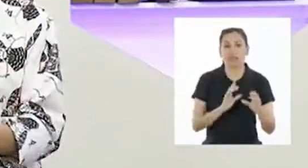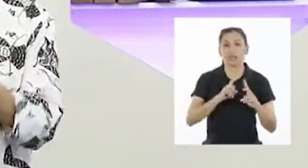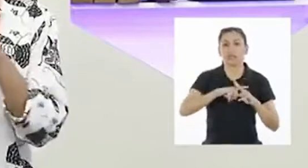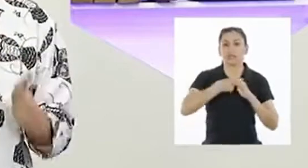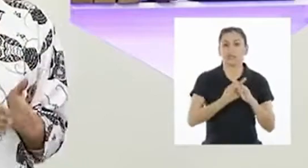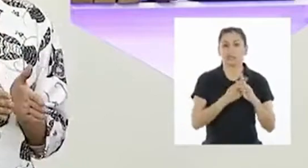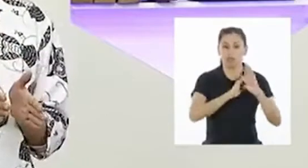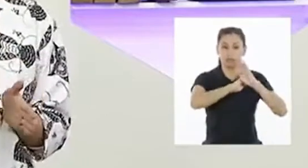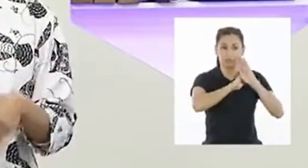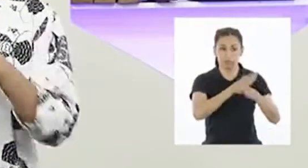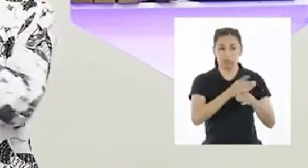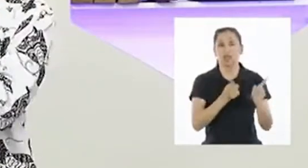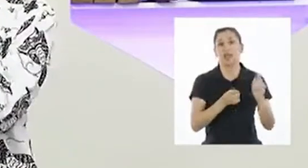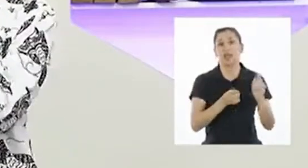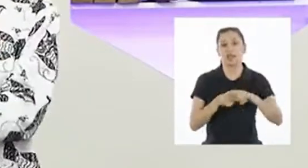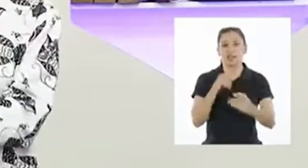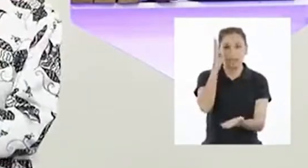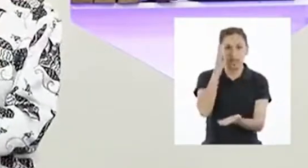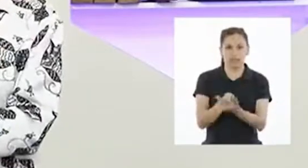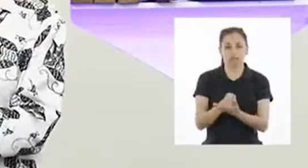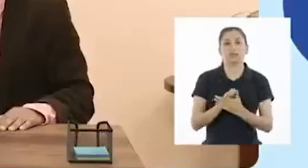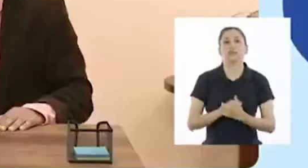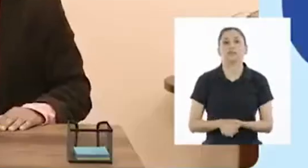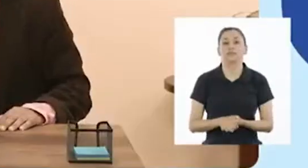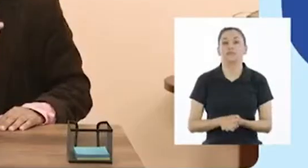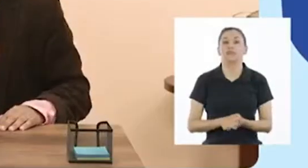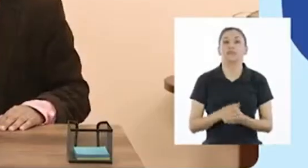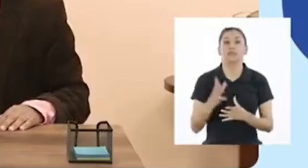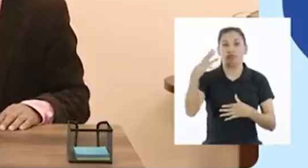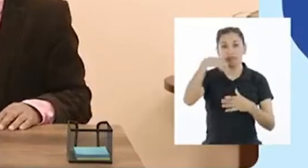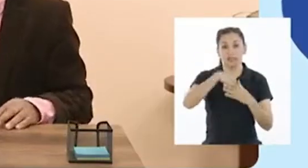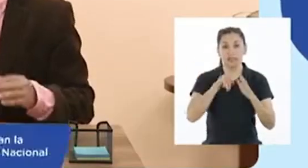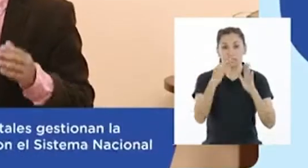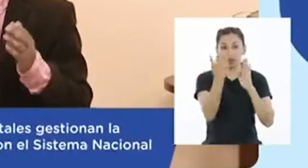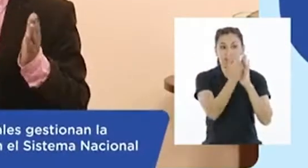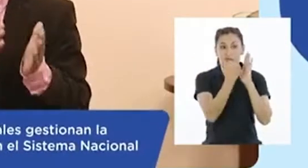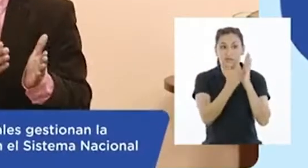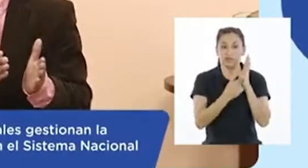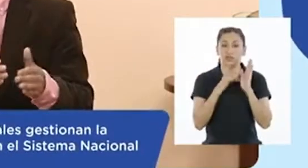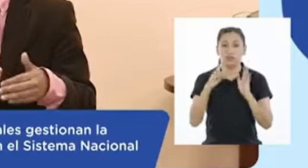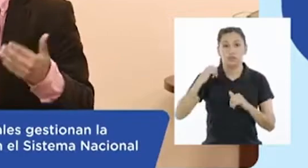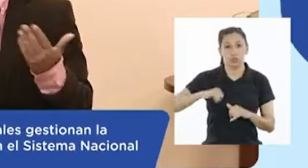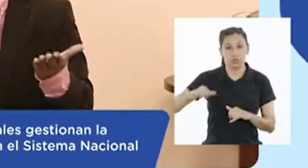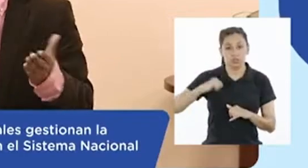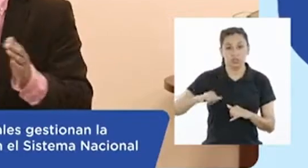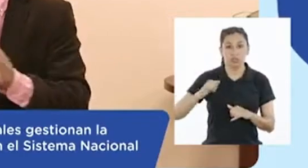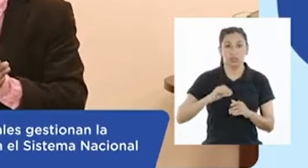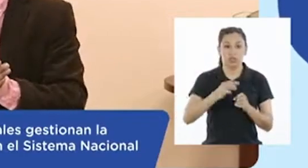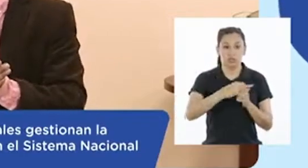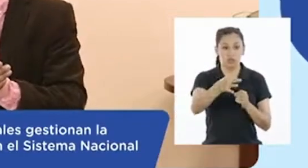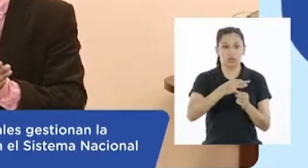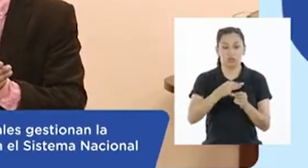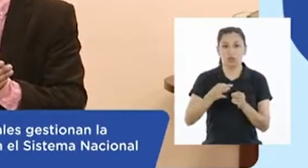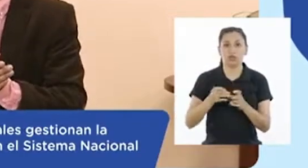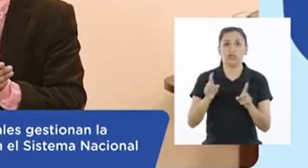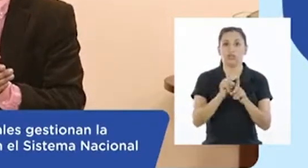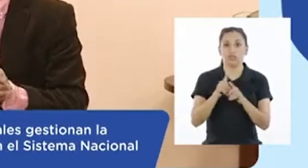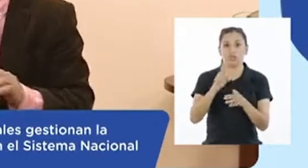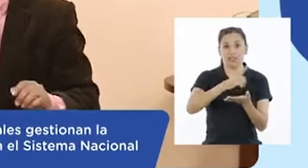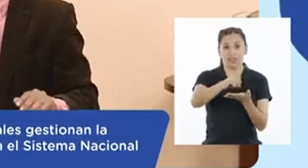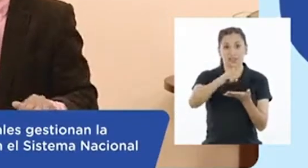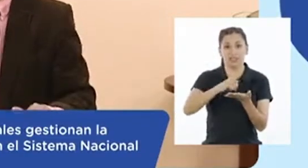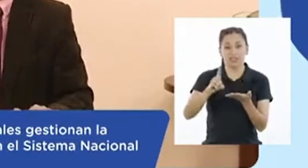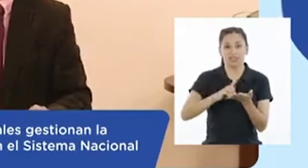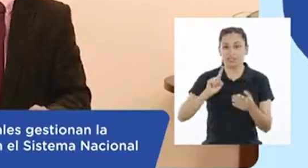van desde las preventivas hasta las sancionadoras. Dentro de estas acciones, las municipalidades, tanto provinciales como